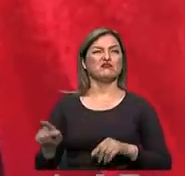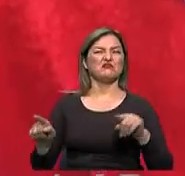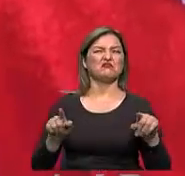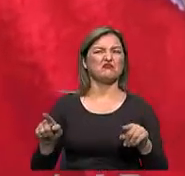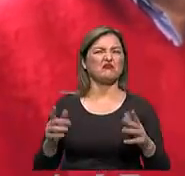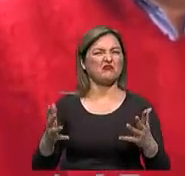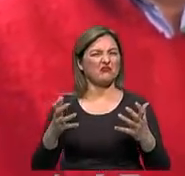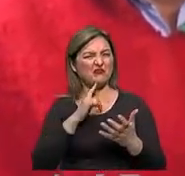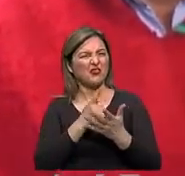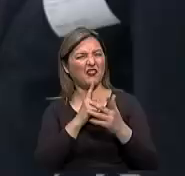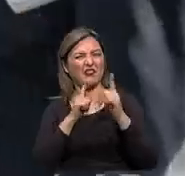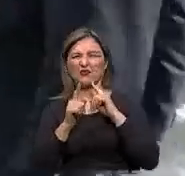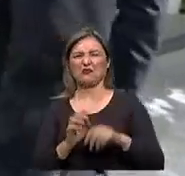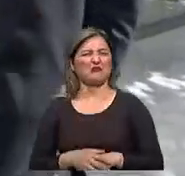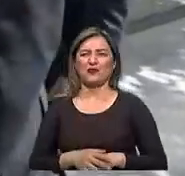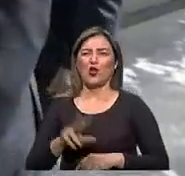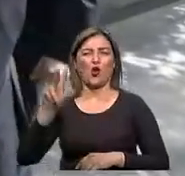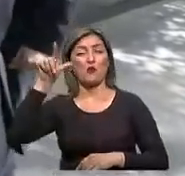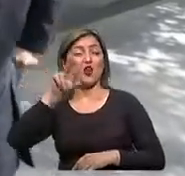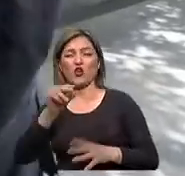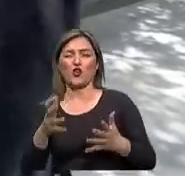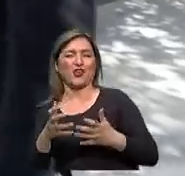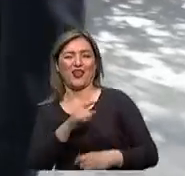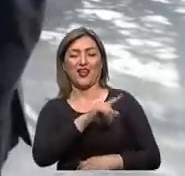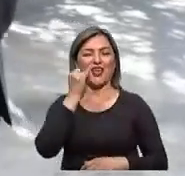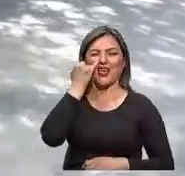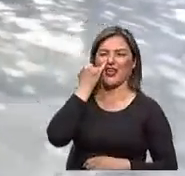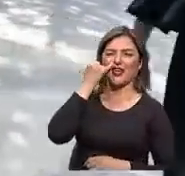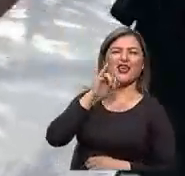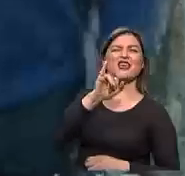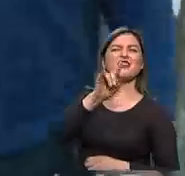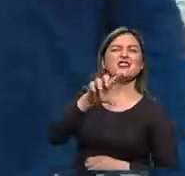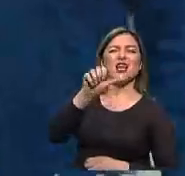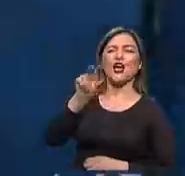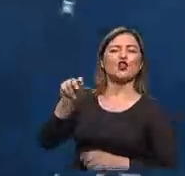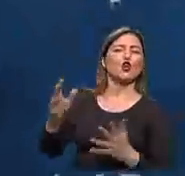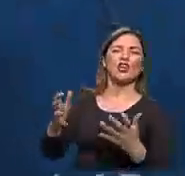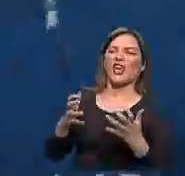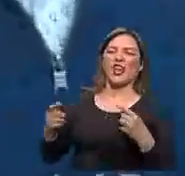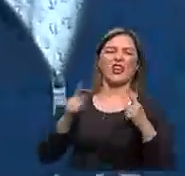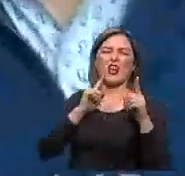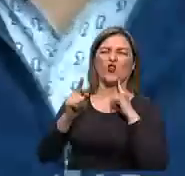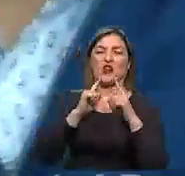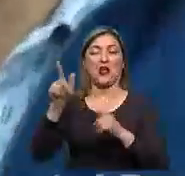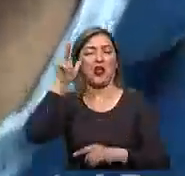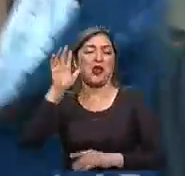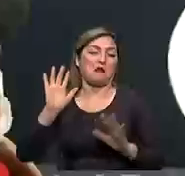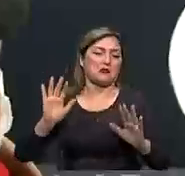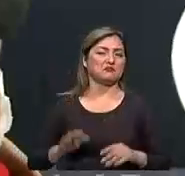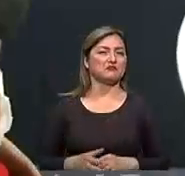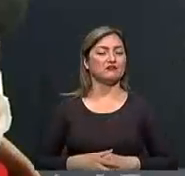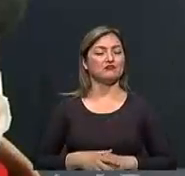verdaderas intenciones de dialogar, pues a una negociación se va sin condiciones y con intenciones de ceder, sino para